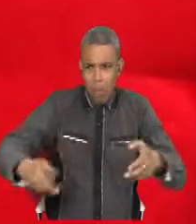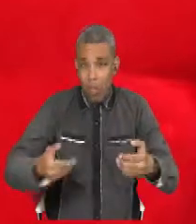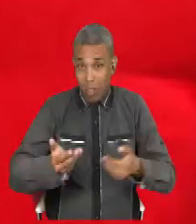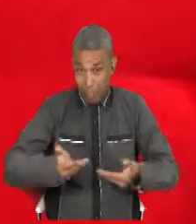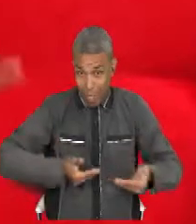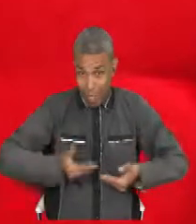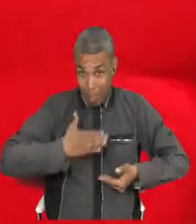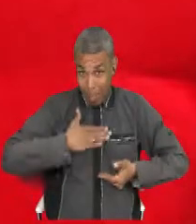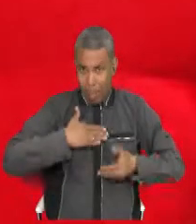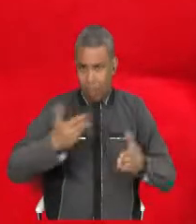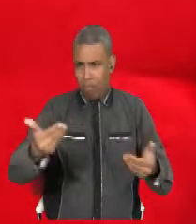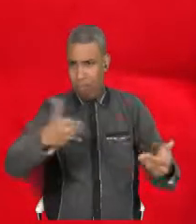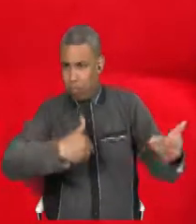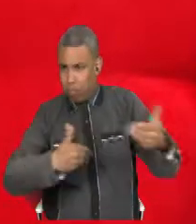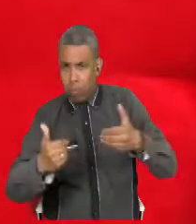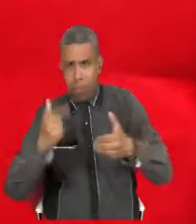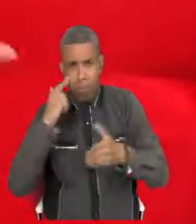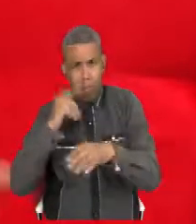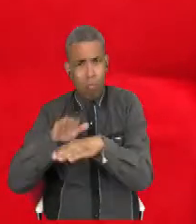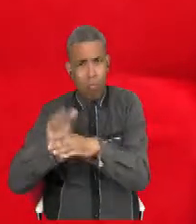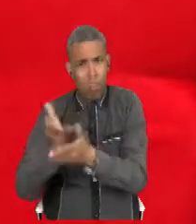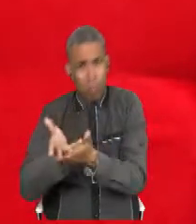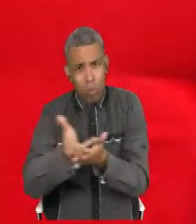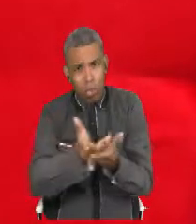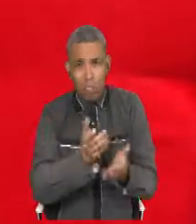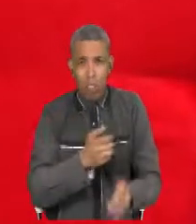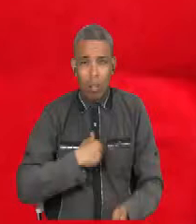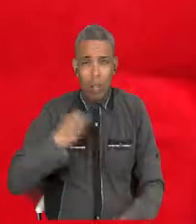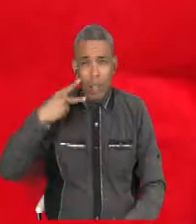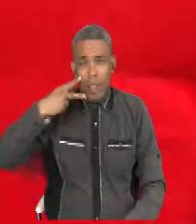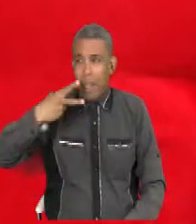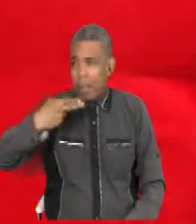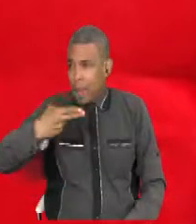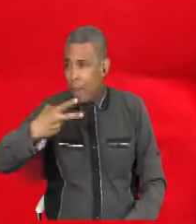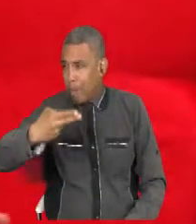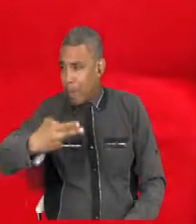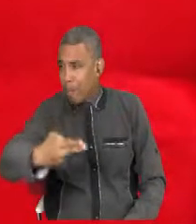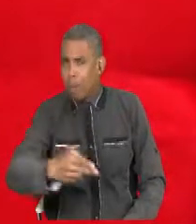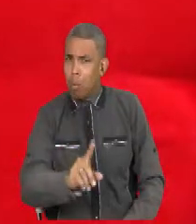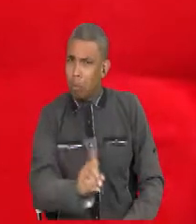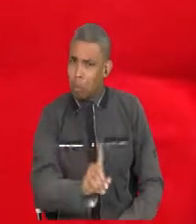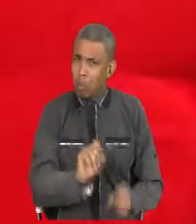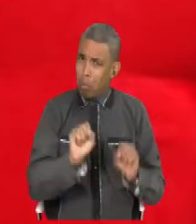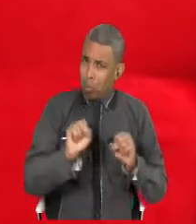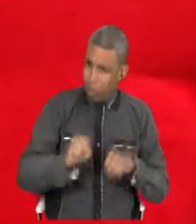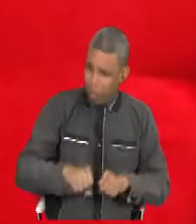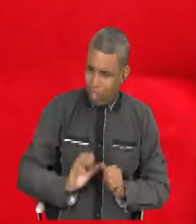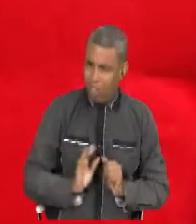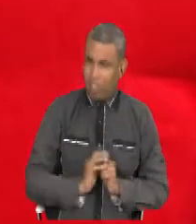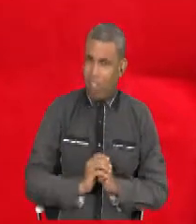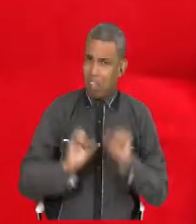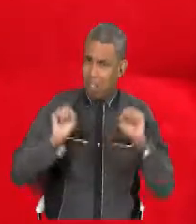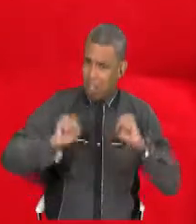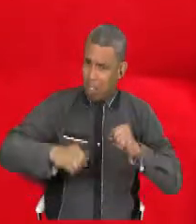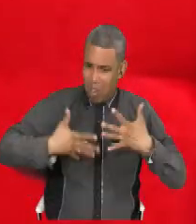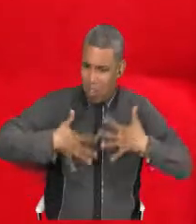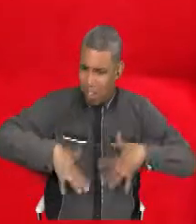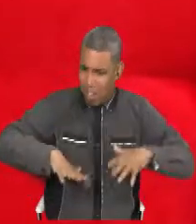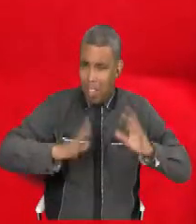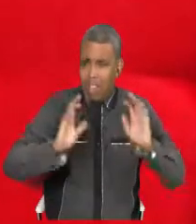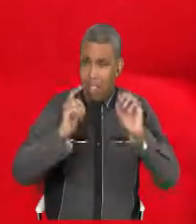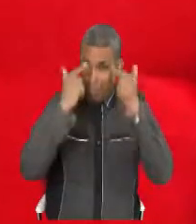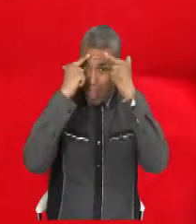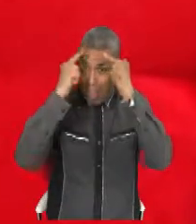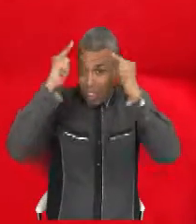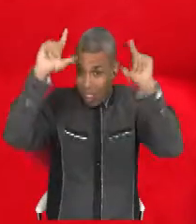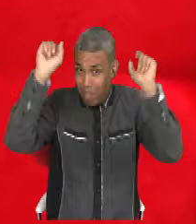principalmente que salgan de la rutina, que rompan ese hielo. Con la pareja se puede hacer de todo siempre y cuando los dos estén en la misma